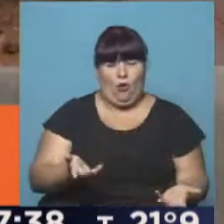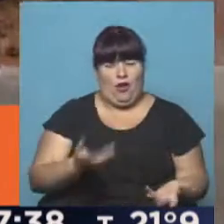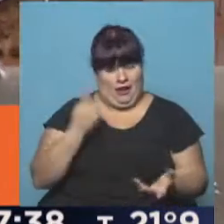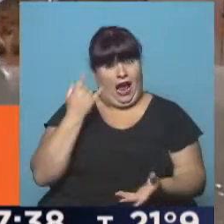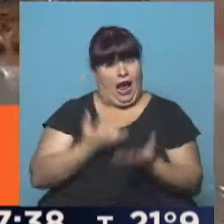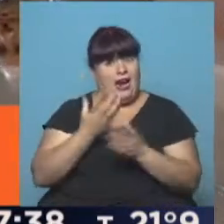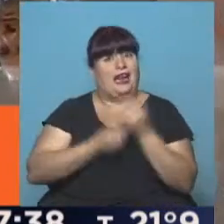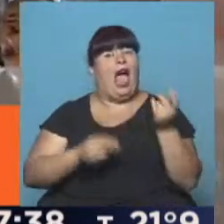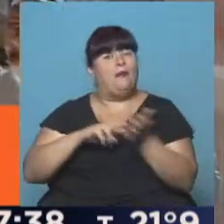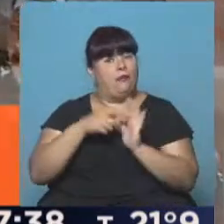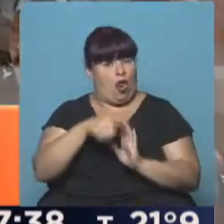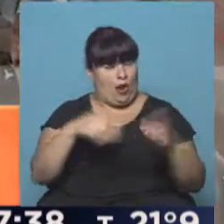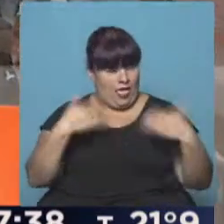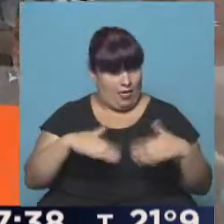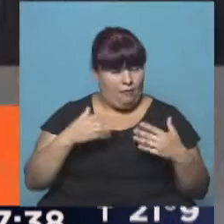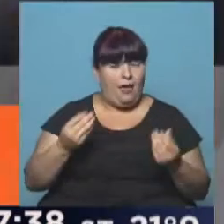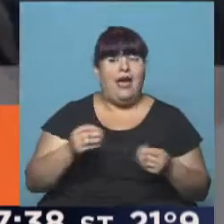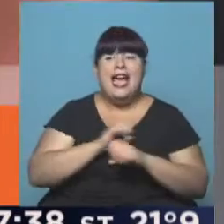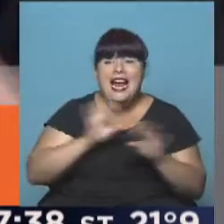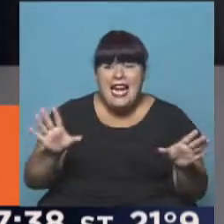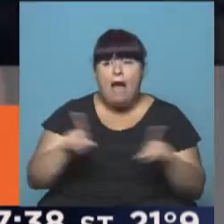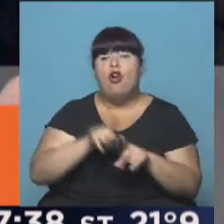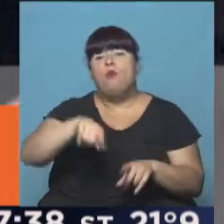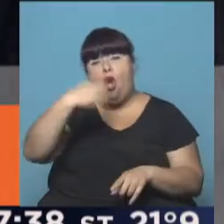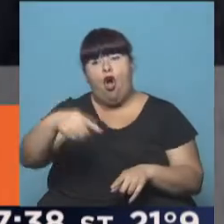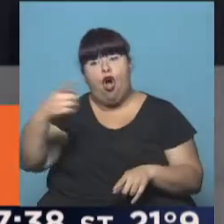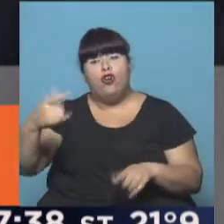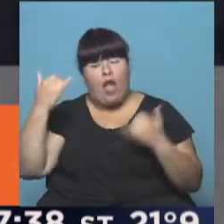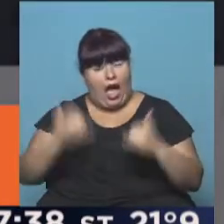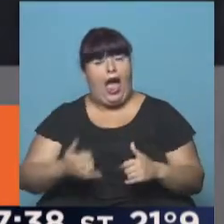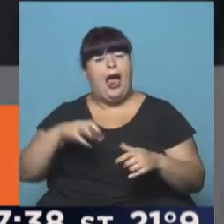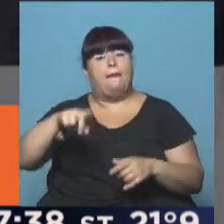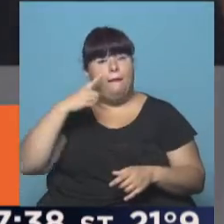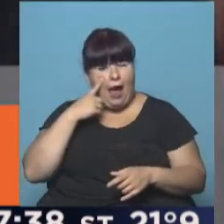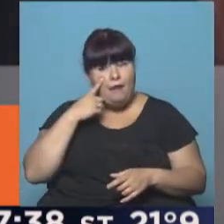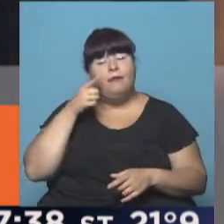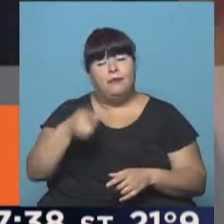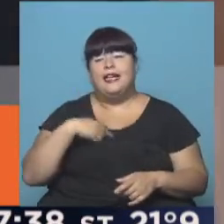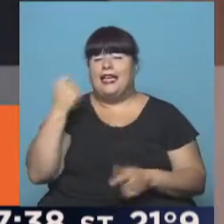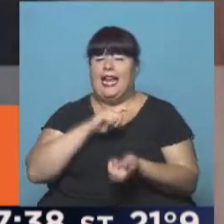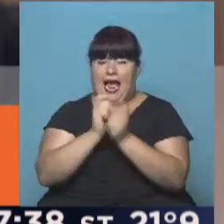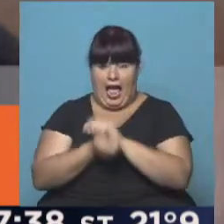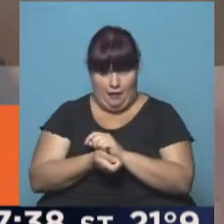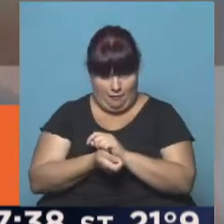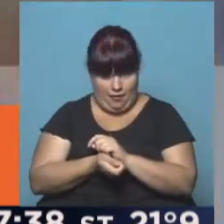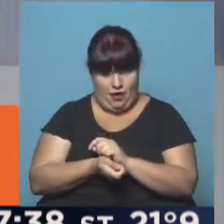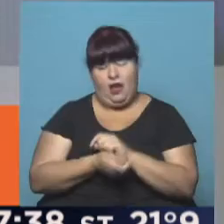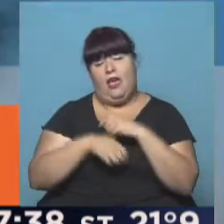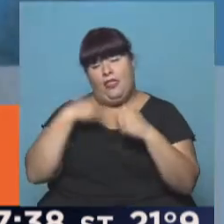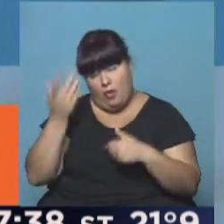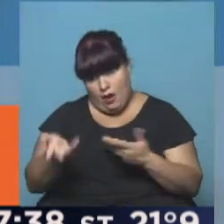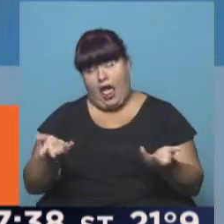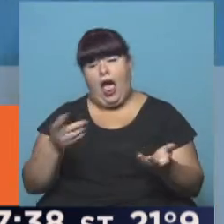grave problema en ese sistema, que es tan grave como otras distorsiones que se han encontrado en el PAMI, y eso es lo que queremos modificar. Después, por